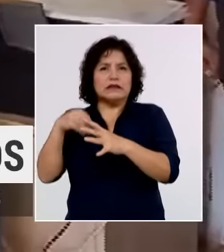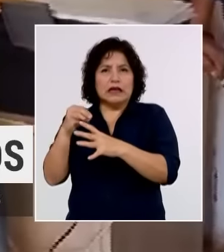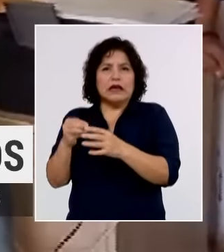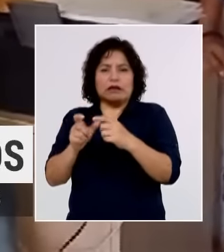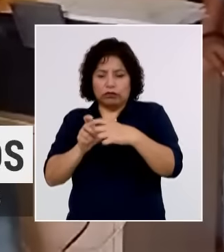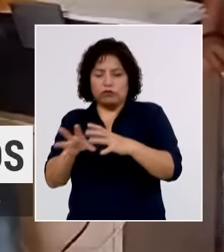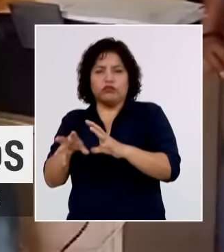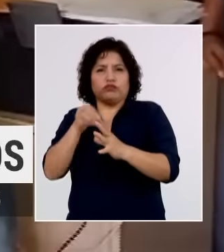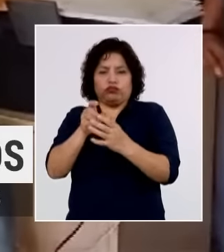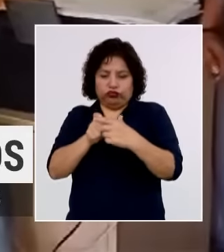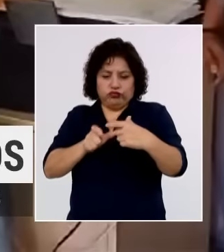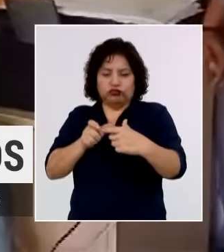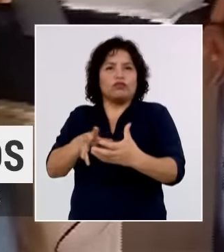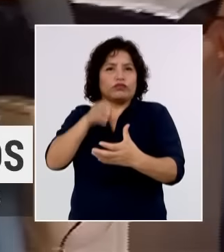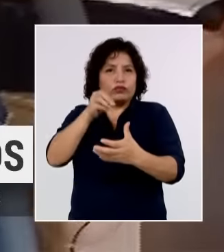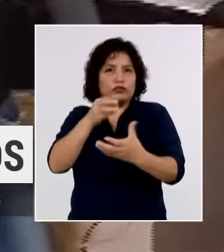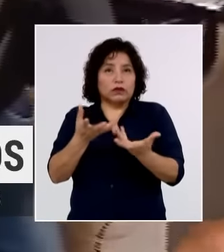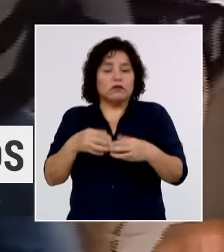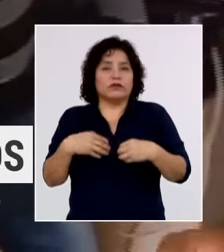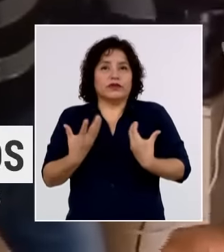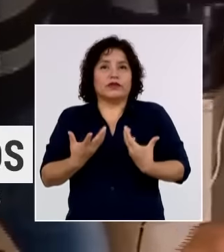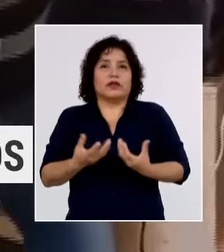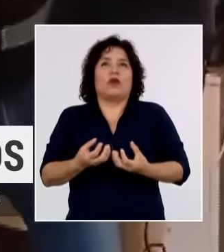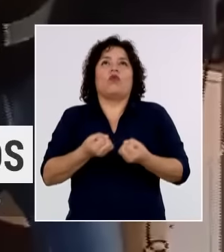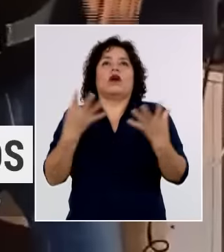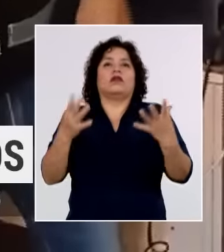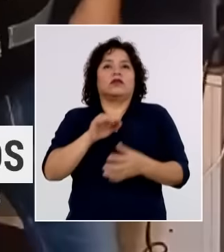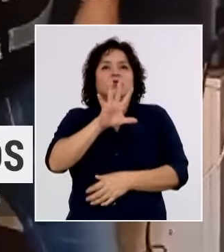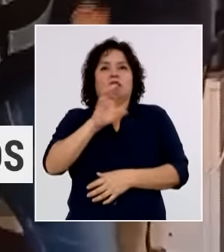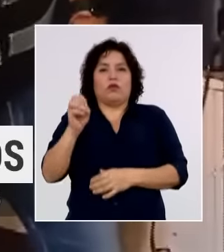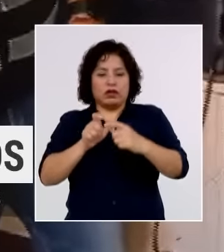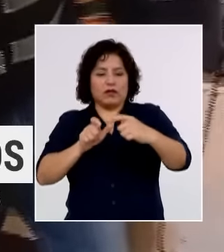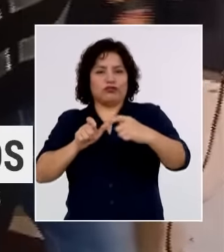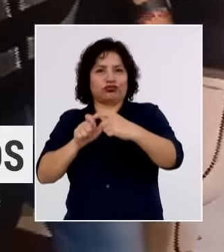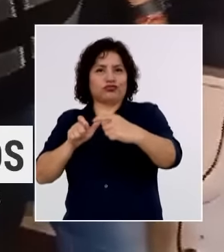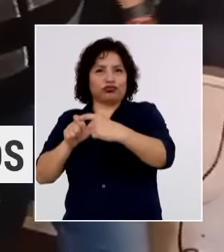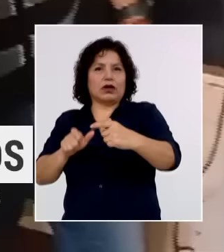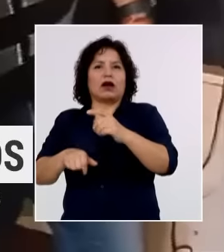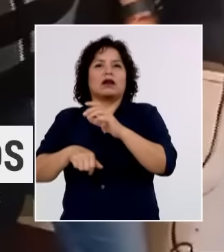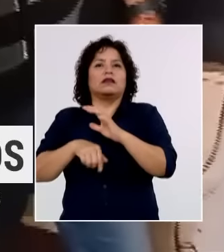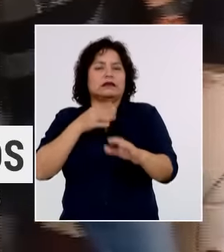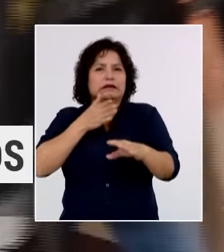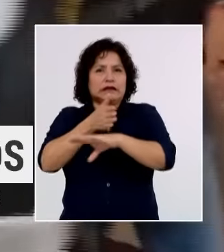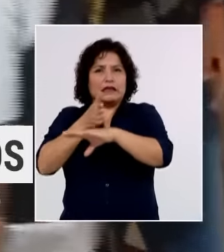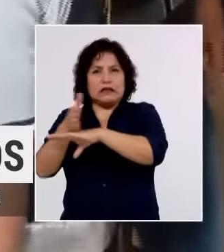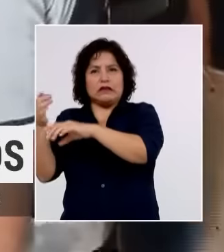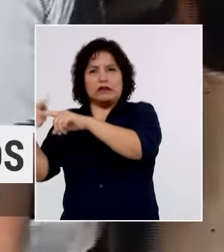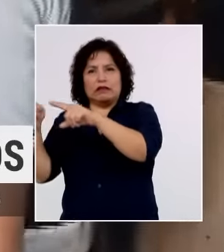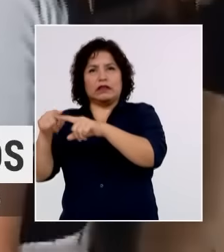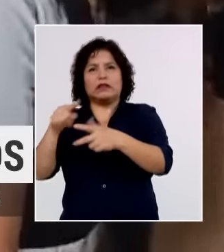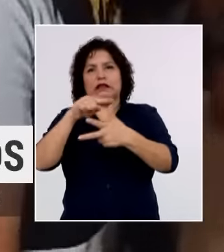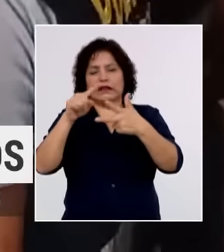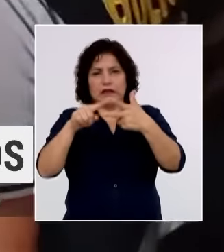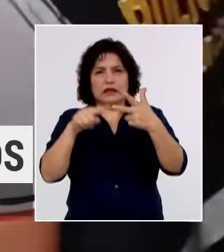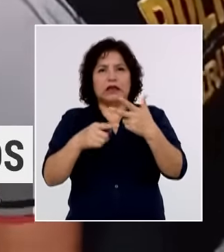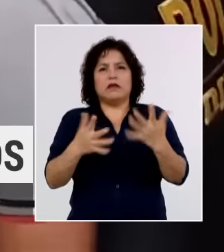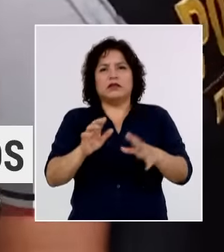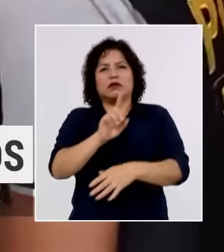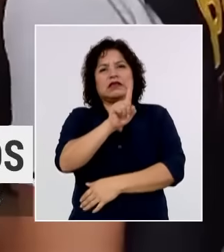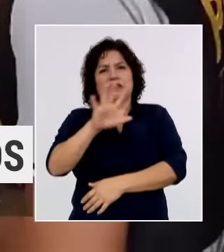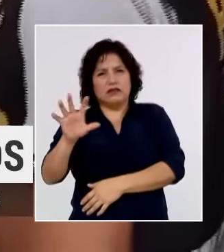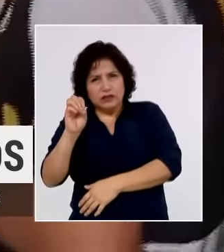estos vouchers que, como te decía, podían llegar a ser 50 por local. Se han allanado más de 3 locales, estaríamos hablando de